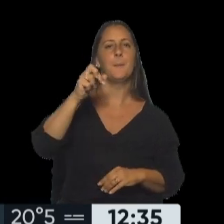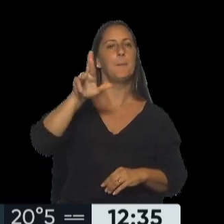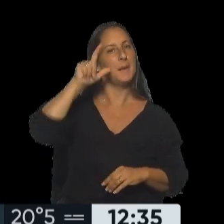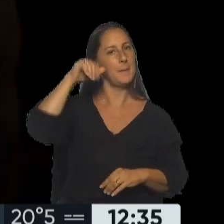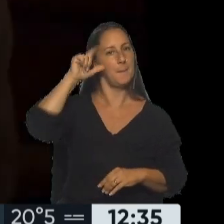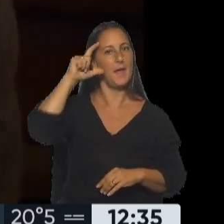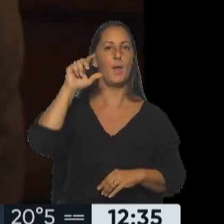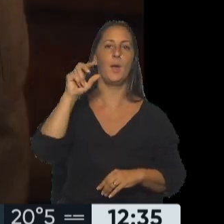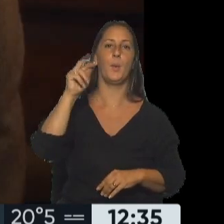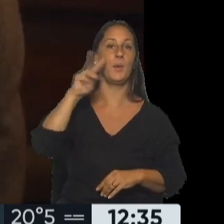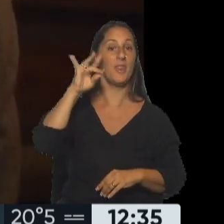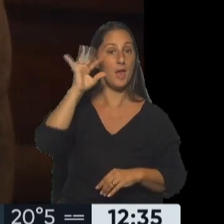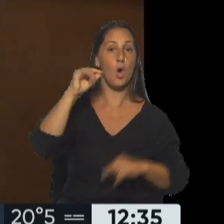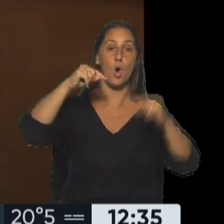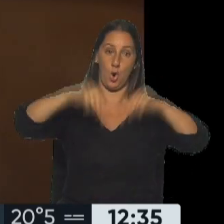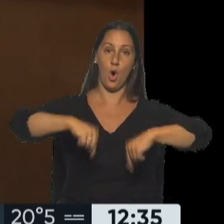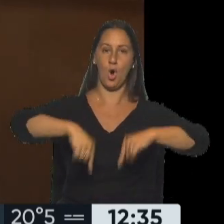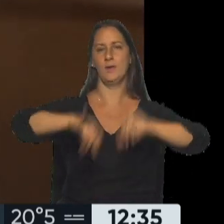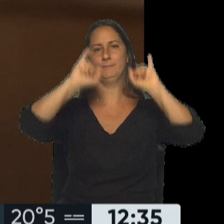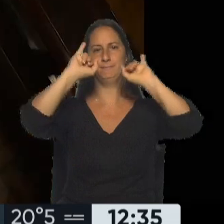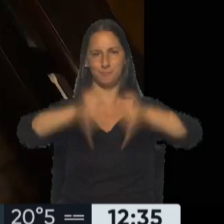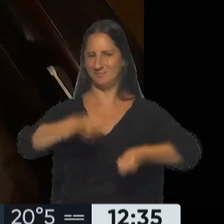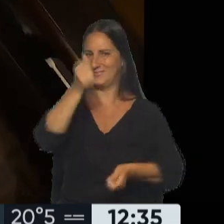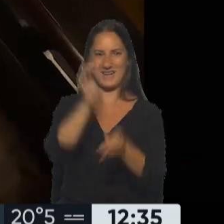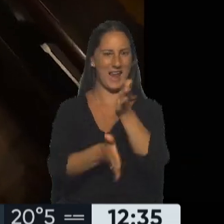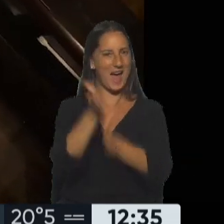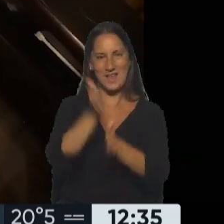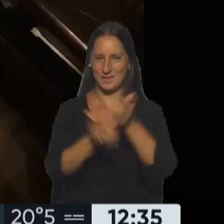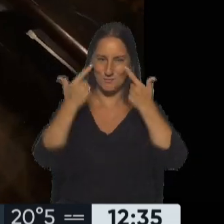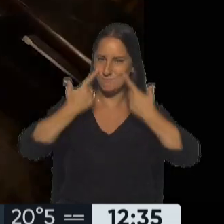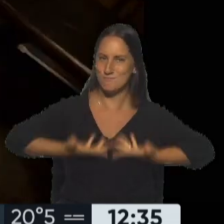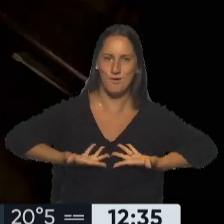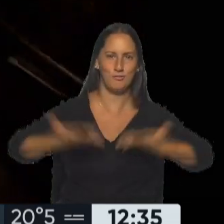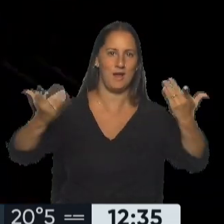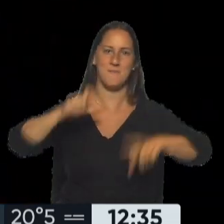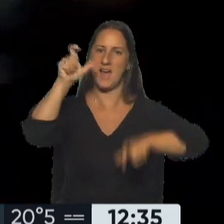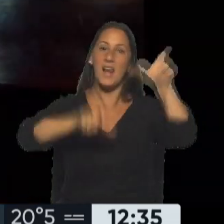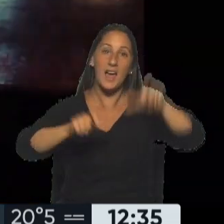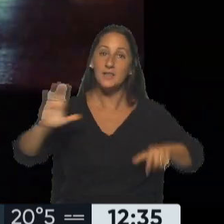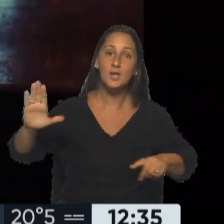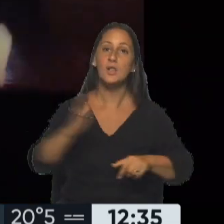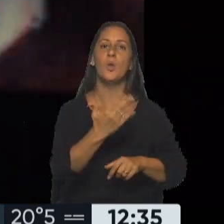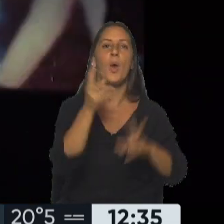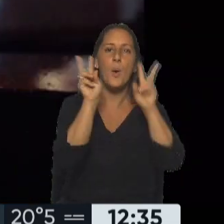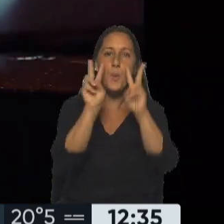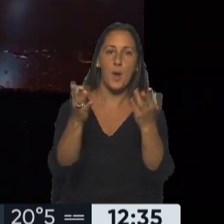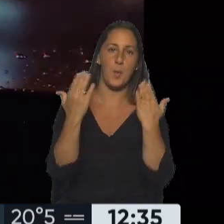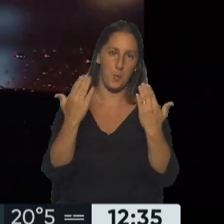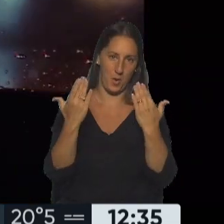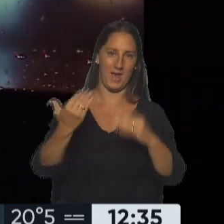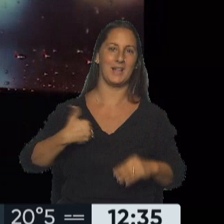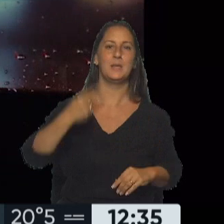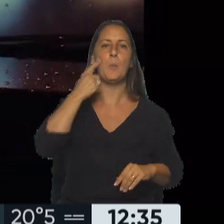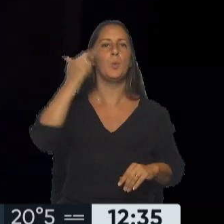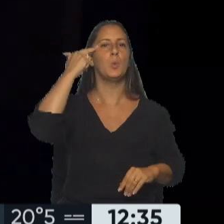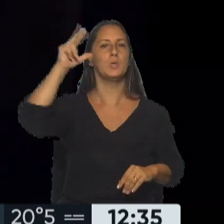Amazon, liberó en este día para que esté gratis también al alcance de todo el mundo la película Argentina